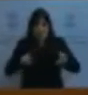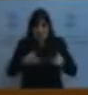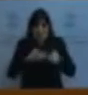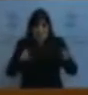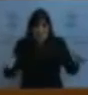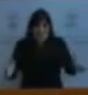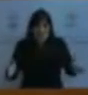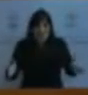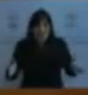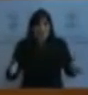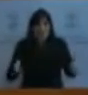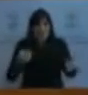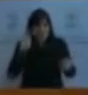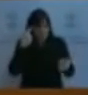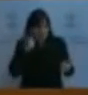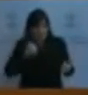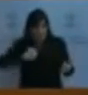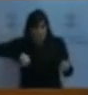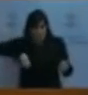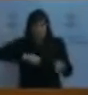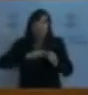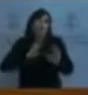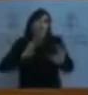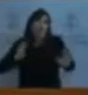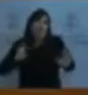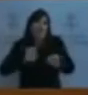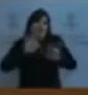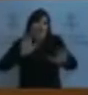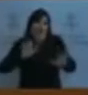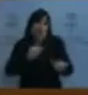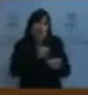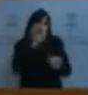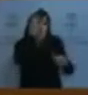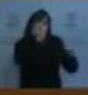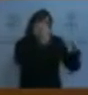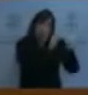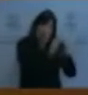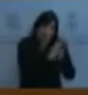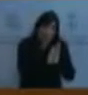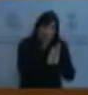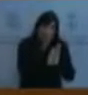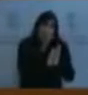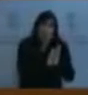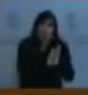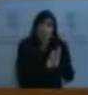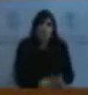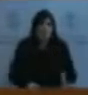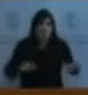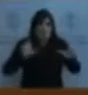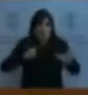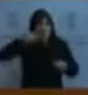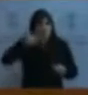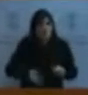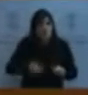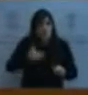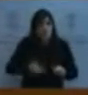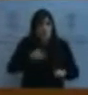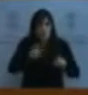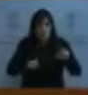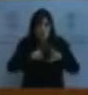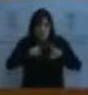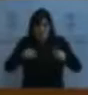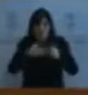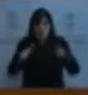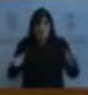Partido Popular, y espero coincidir con usted en esto, tienen un protagonismo innegable en la sociedad asturiana. En